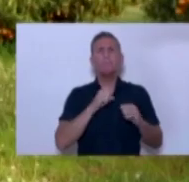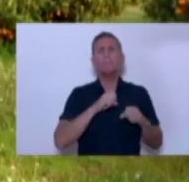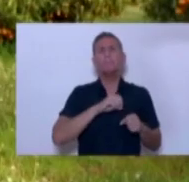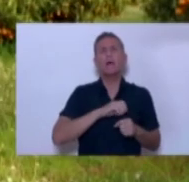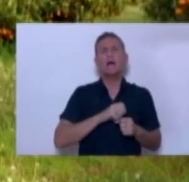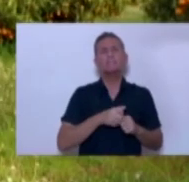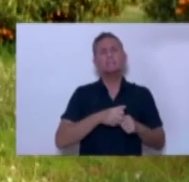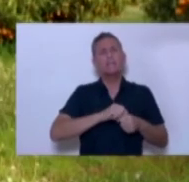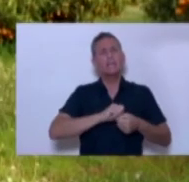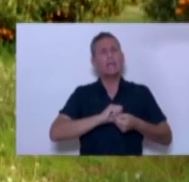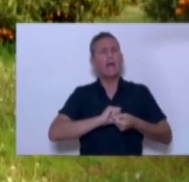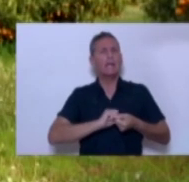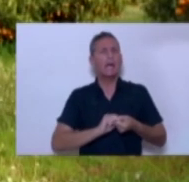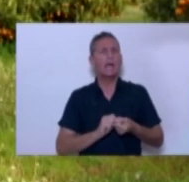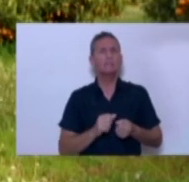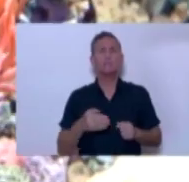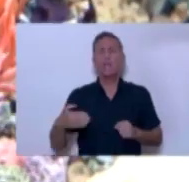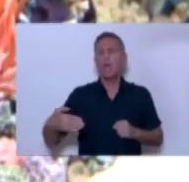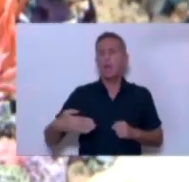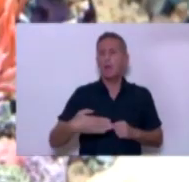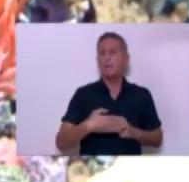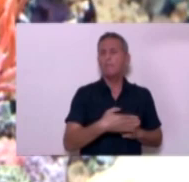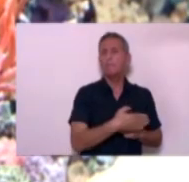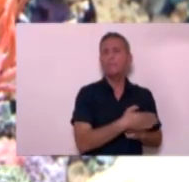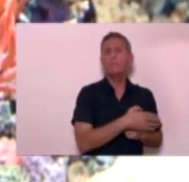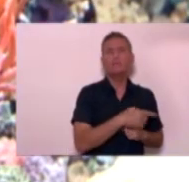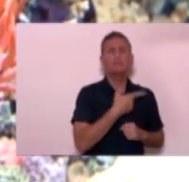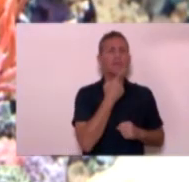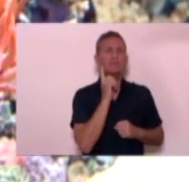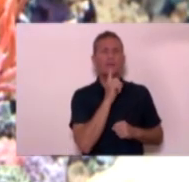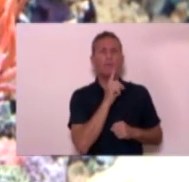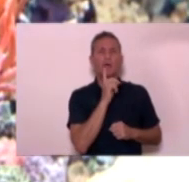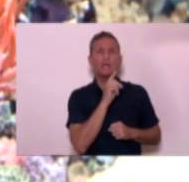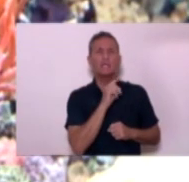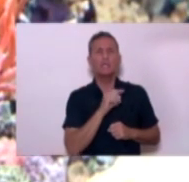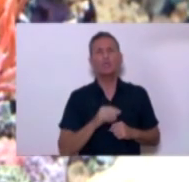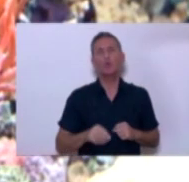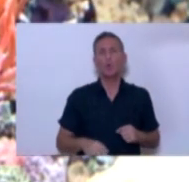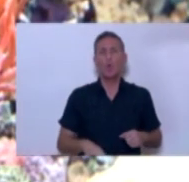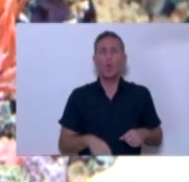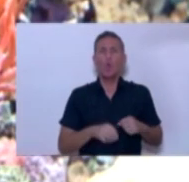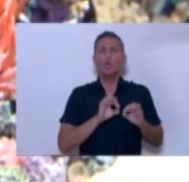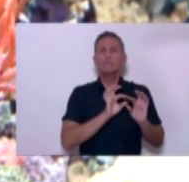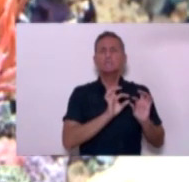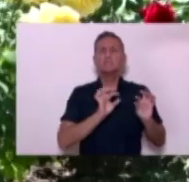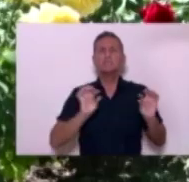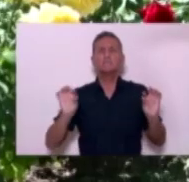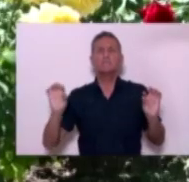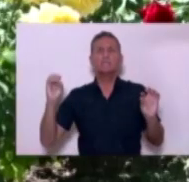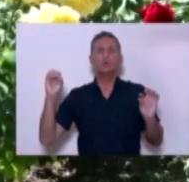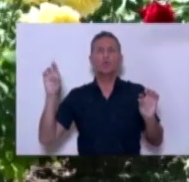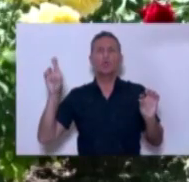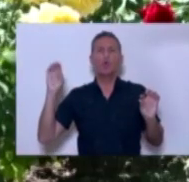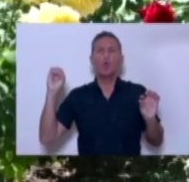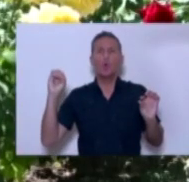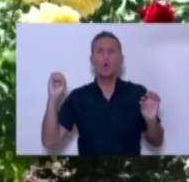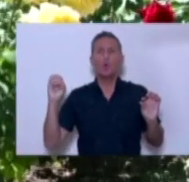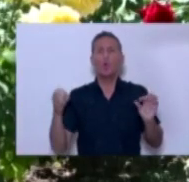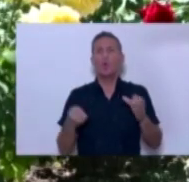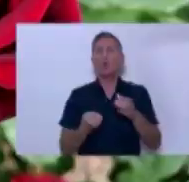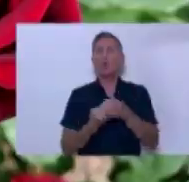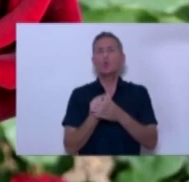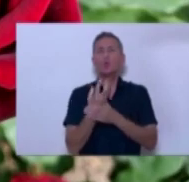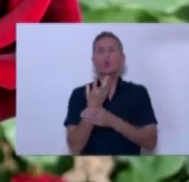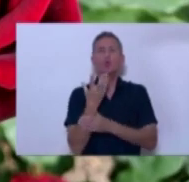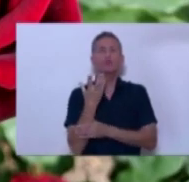con más naranjas que hojas, y peceras con peces de amarillo y carmín, con cinto de oro, y unos